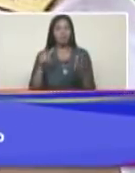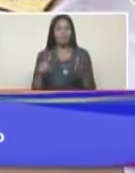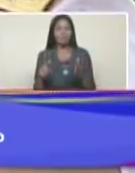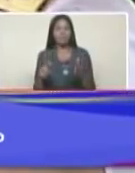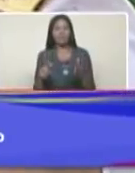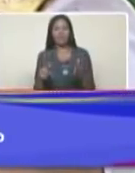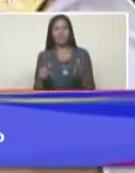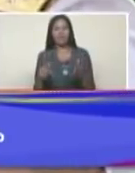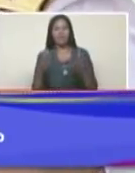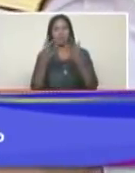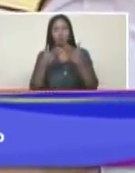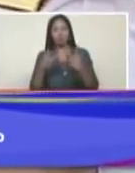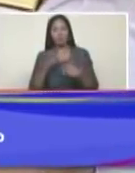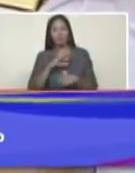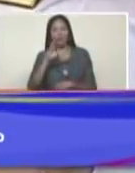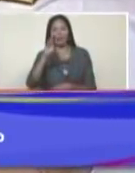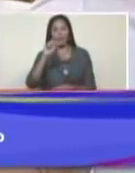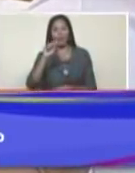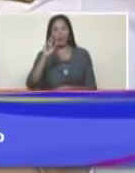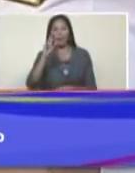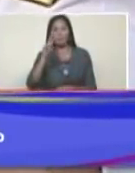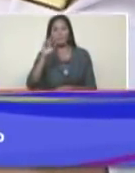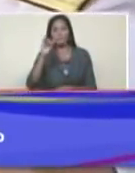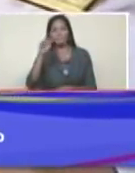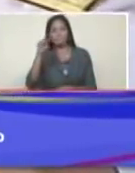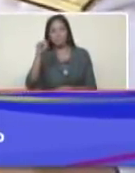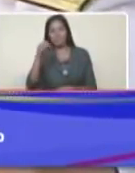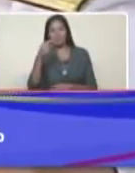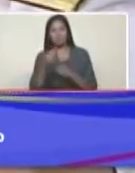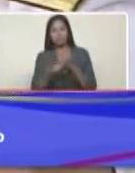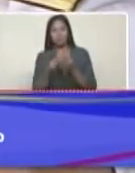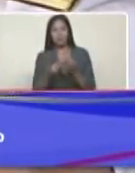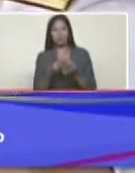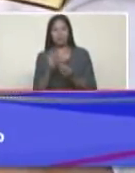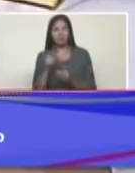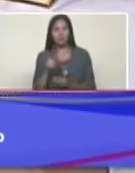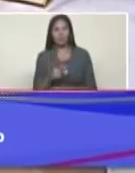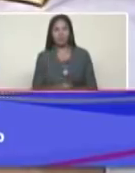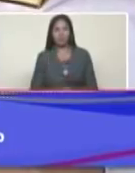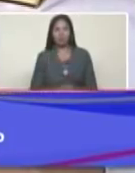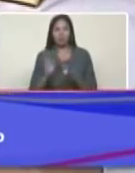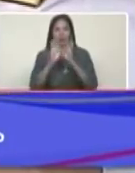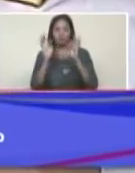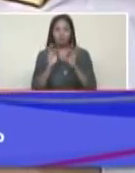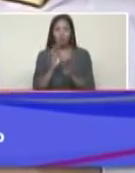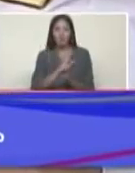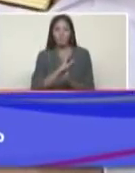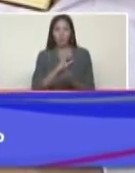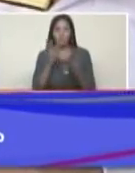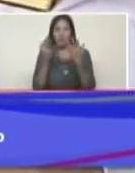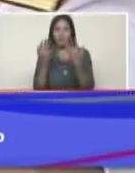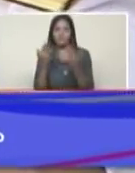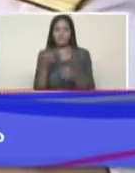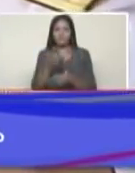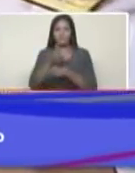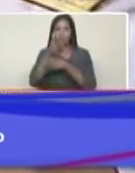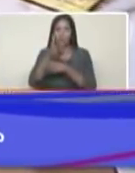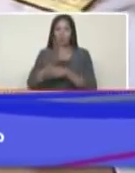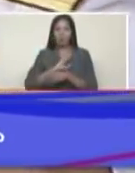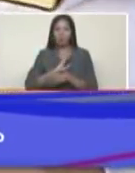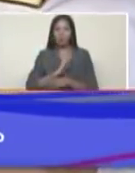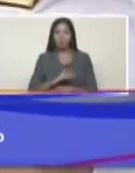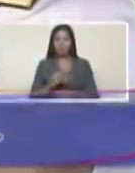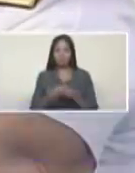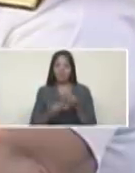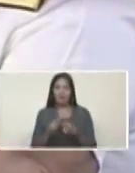parte está Cabín con nuestros tornos allá, y también la manera artesanal de hacer el armamento. Y estamos